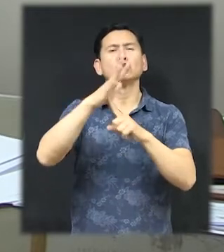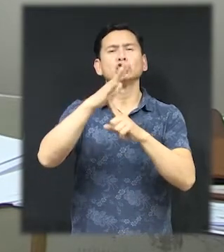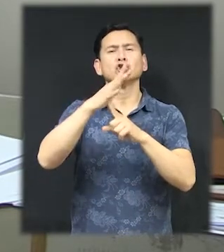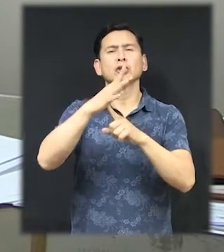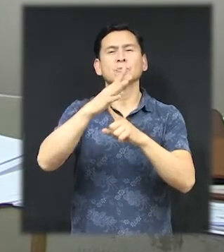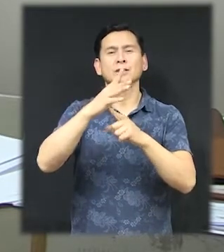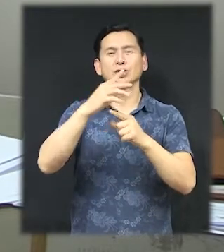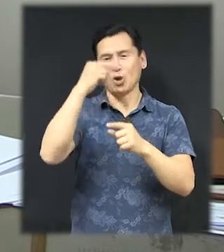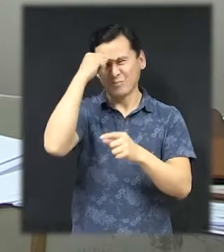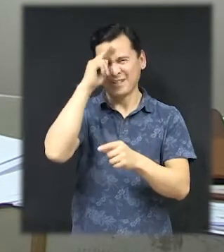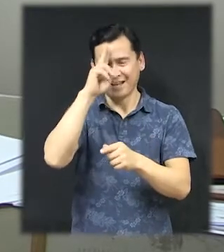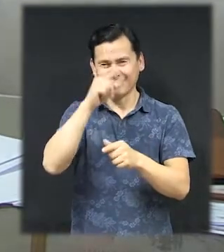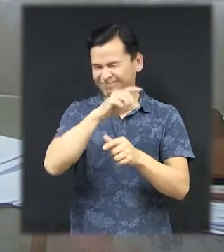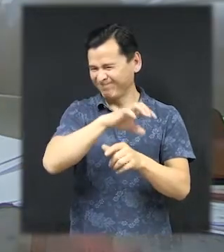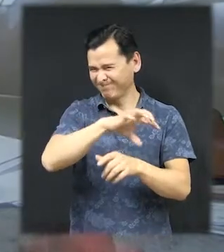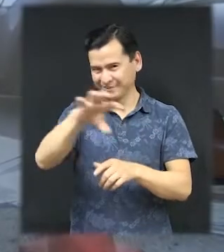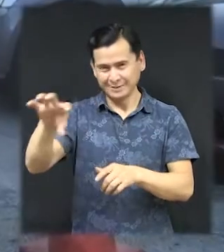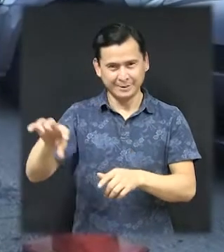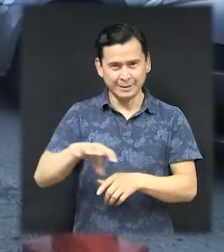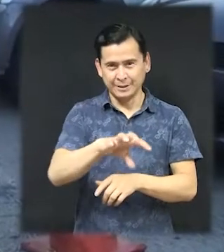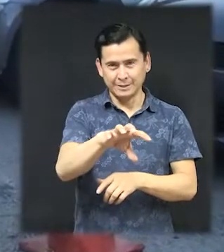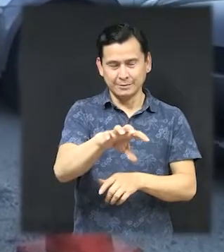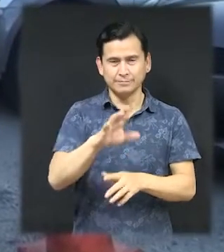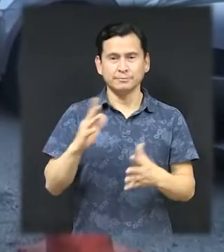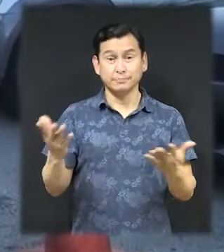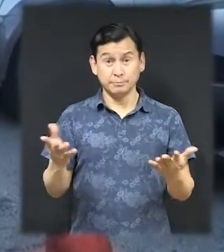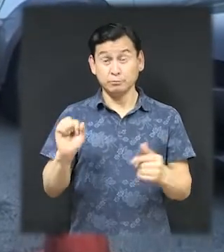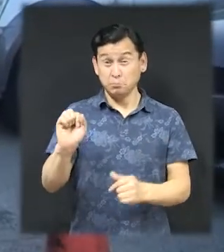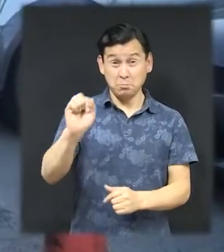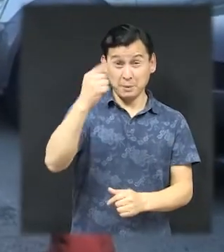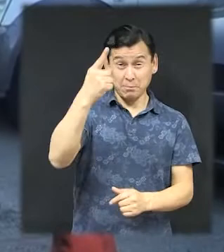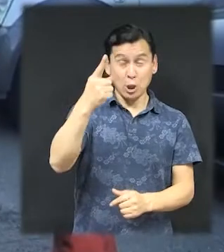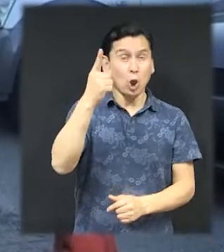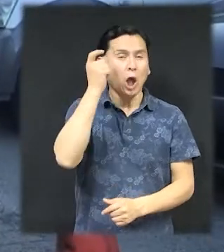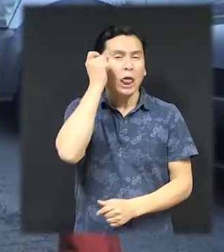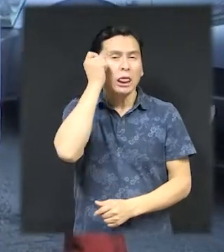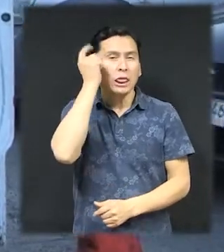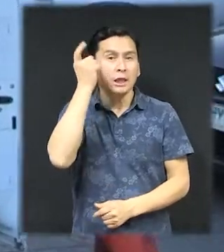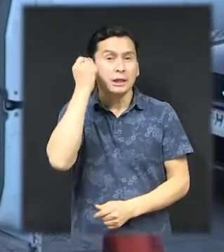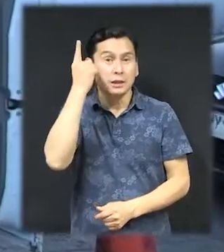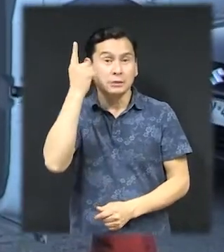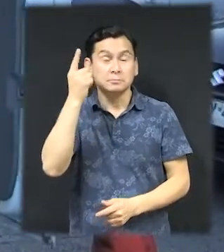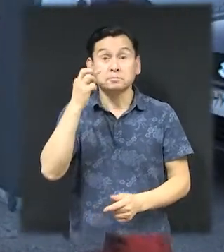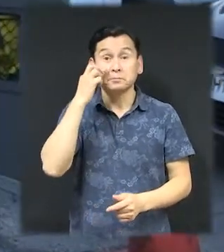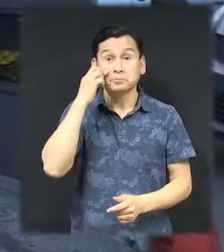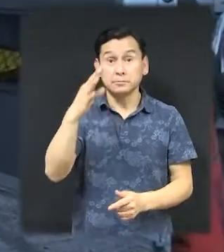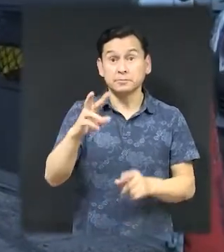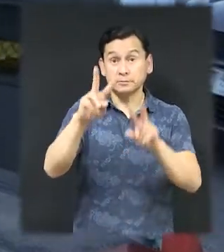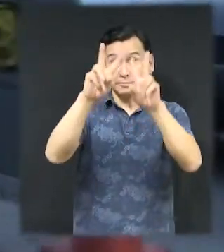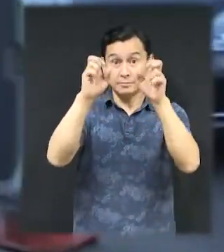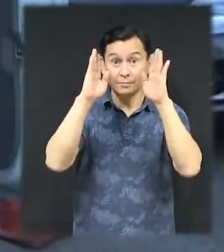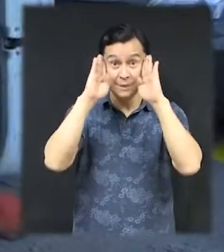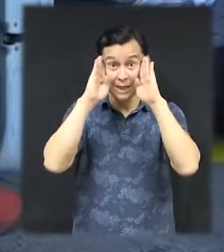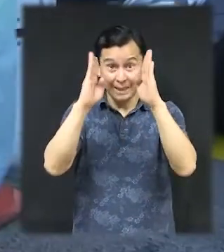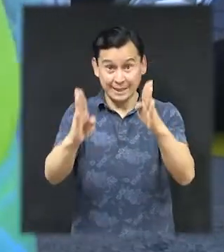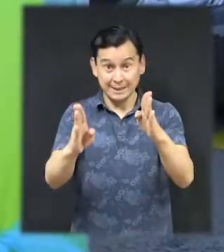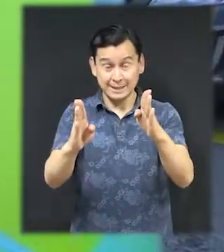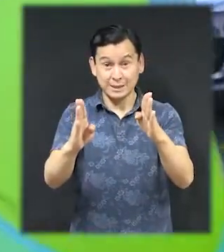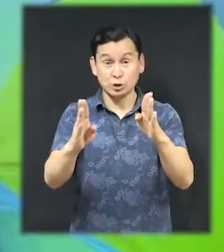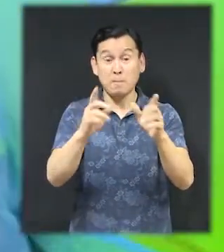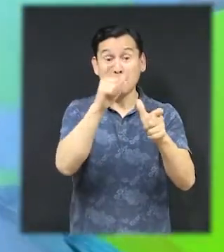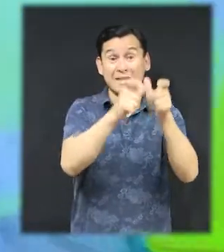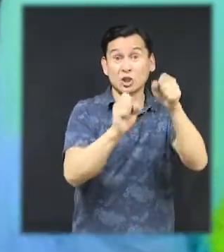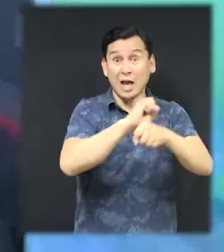establecimiento durante el año 2020. Lo primero que hay que entender es que para efectos de la atención de los